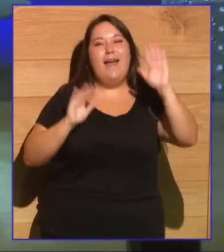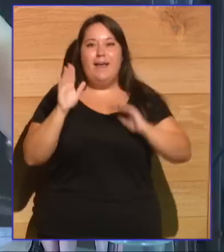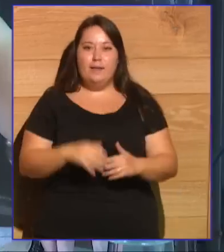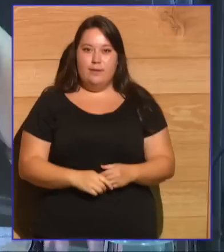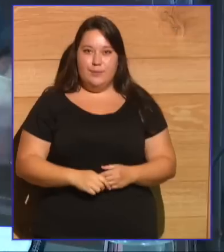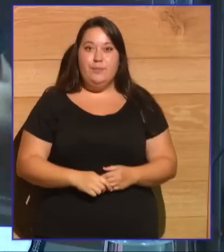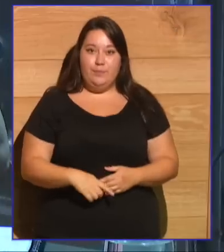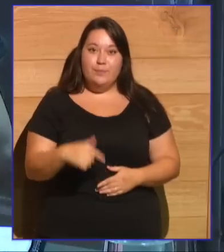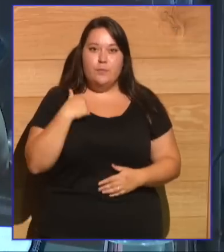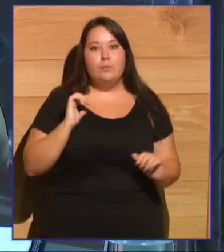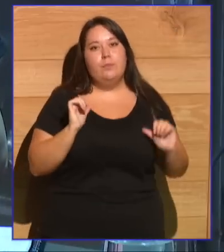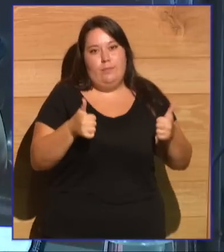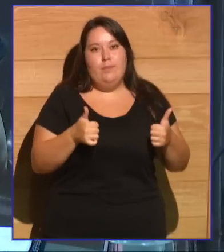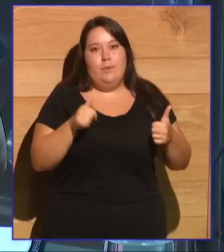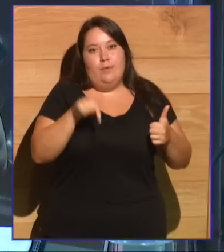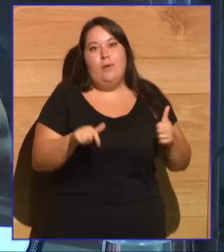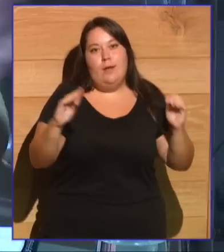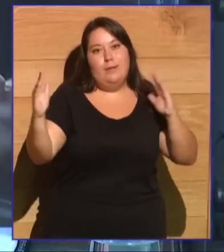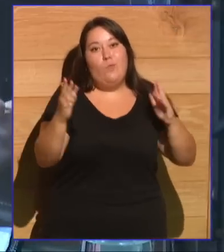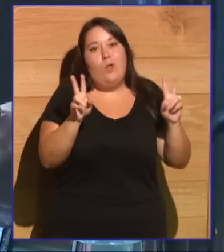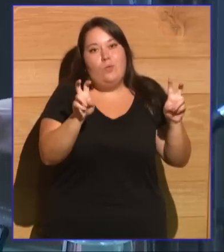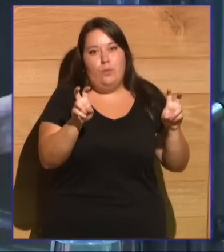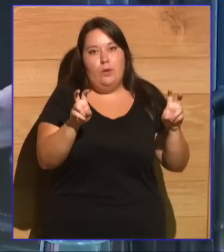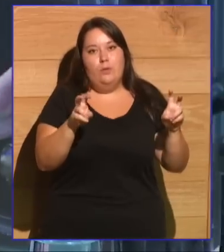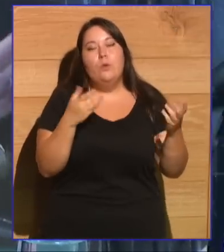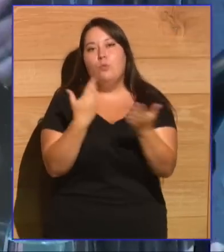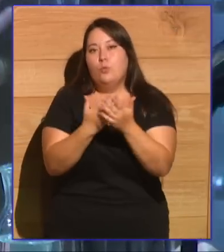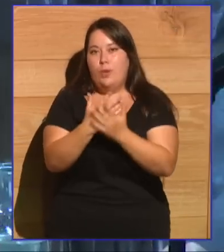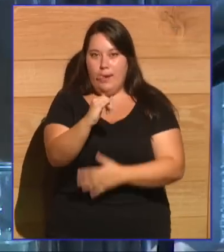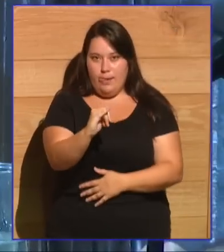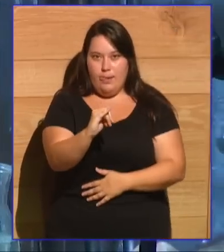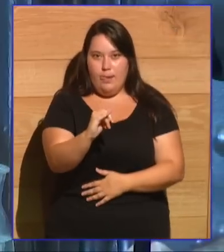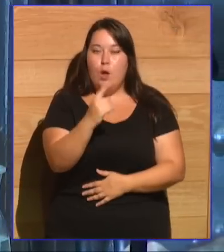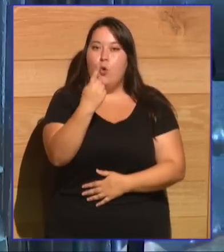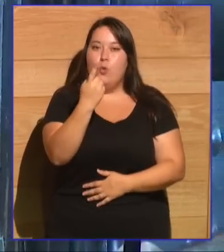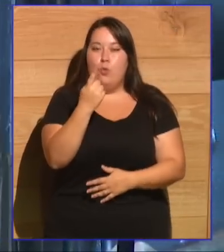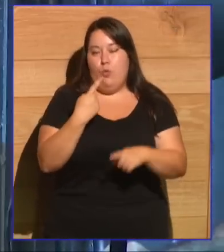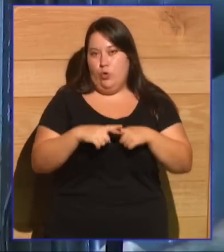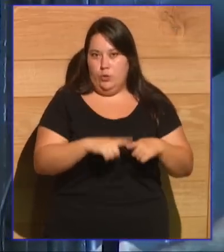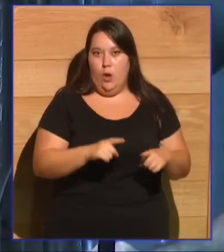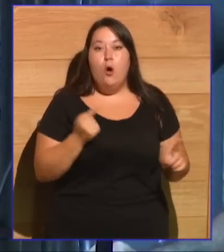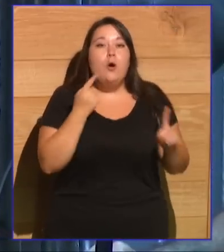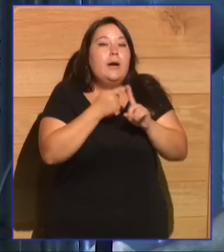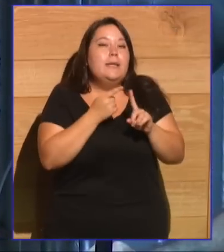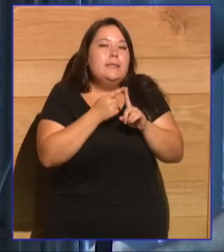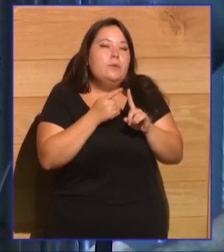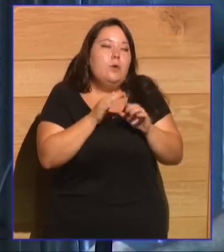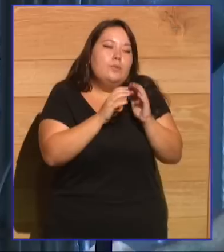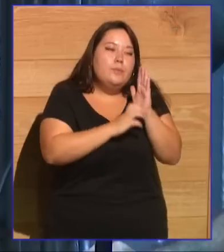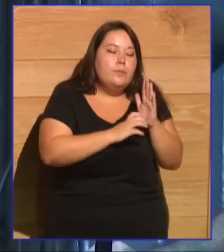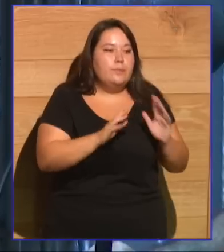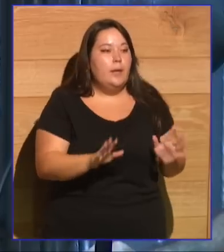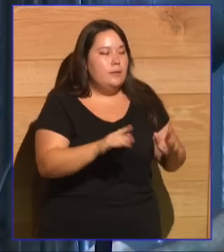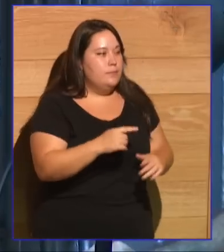lo que sí sé es que hoy empieza una nueva temporada que y me gustaría proponer una cosa vale para intentar rebajar un poco eso es que es una